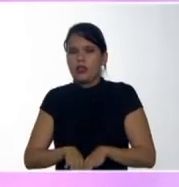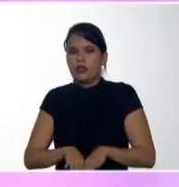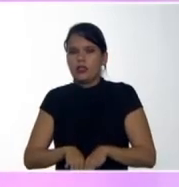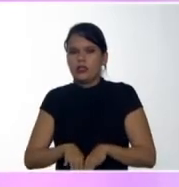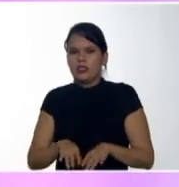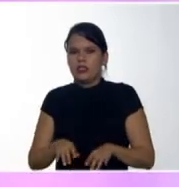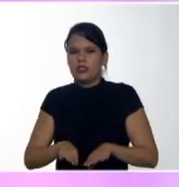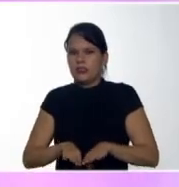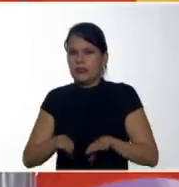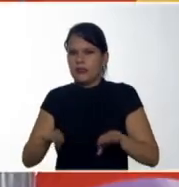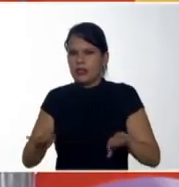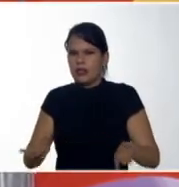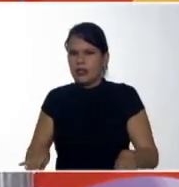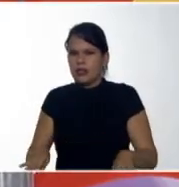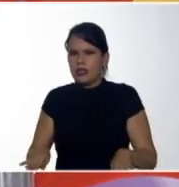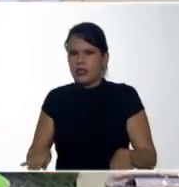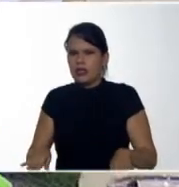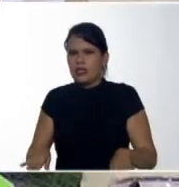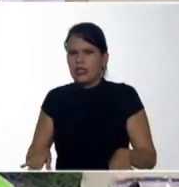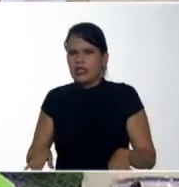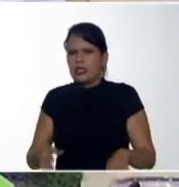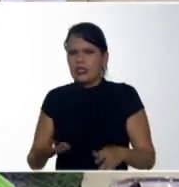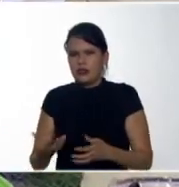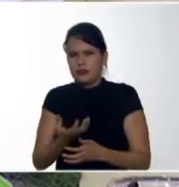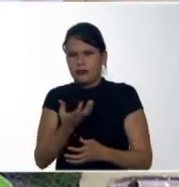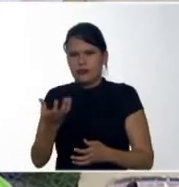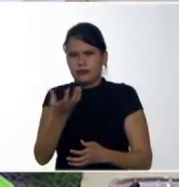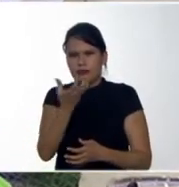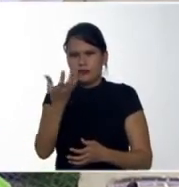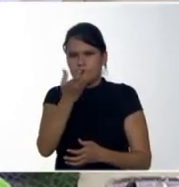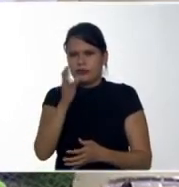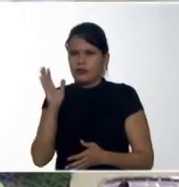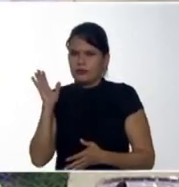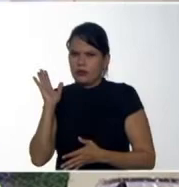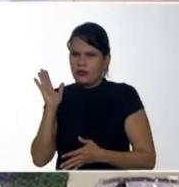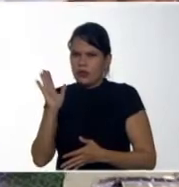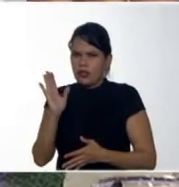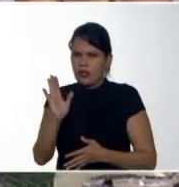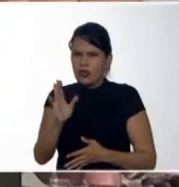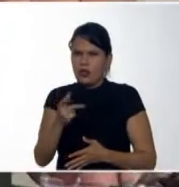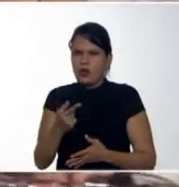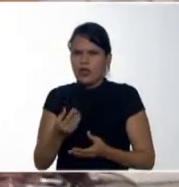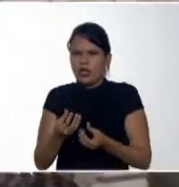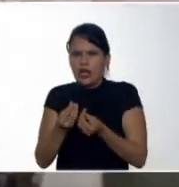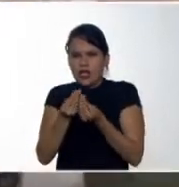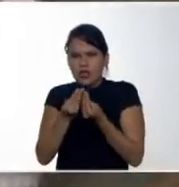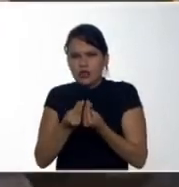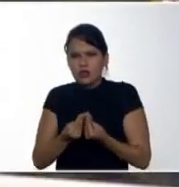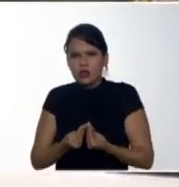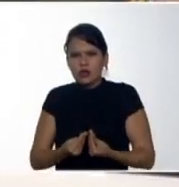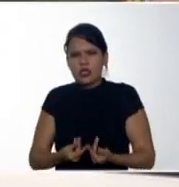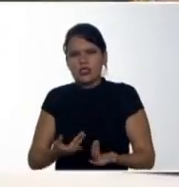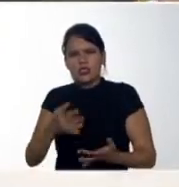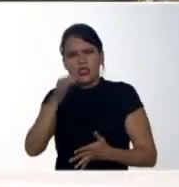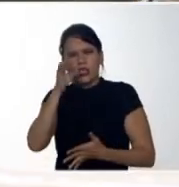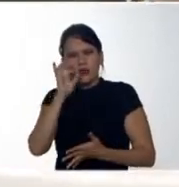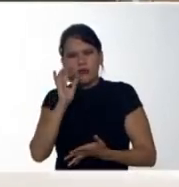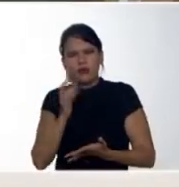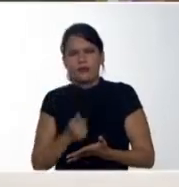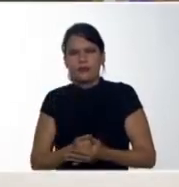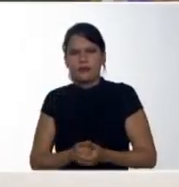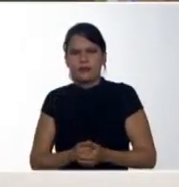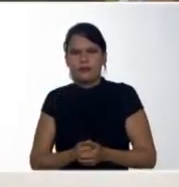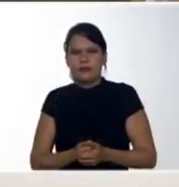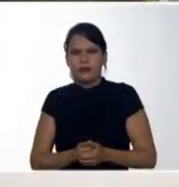separación, se evapora el agua y el vapor va a arrastrar lo que es la sustancia del café en